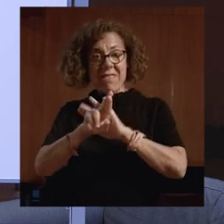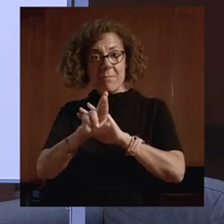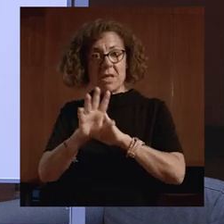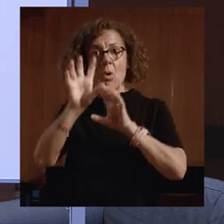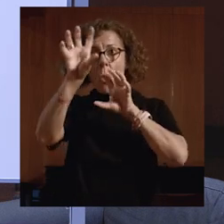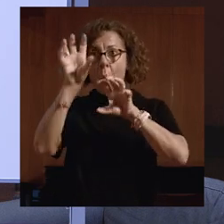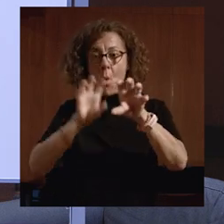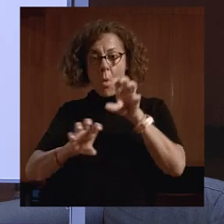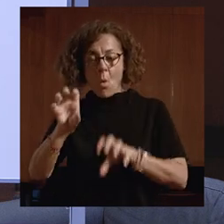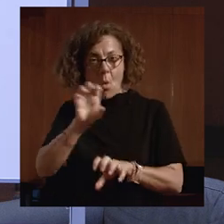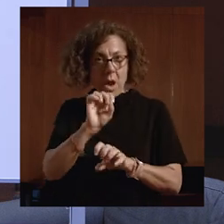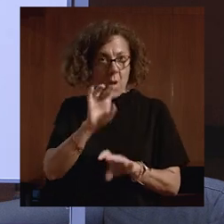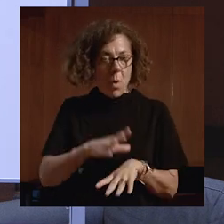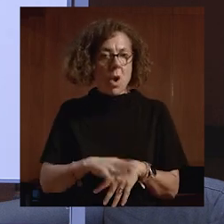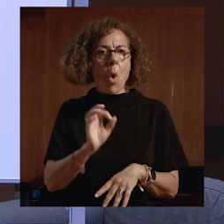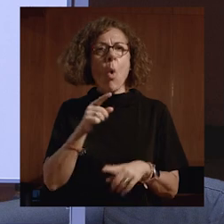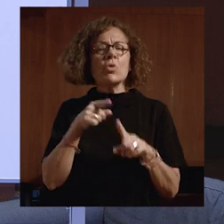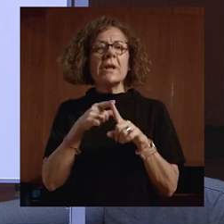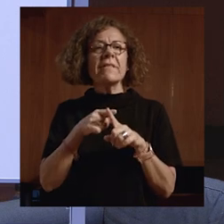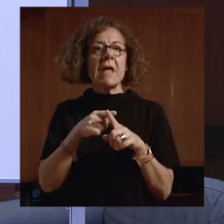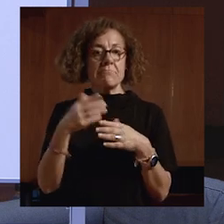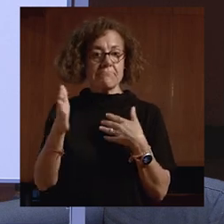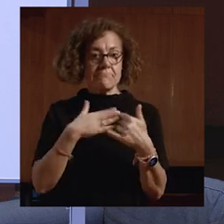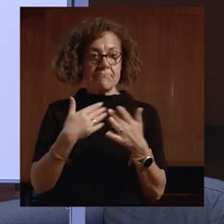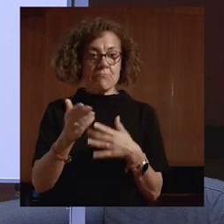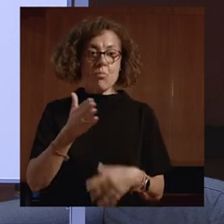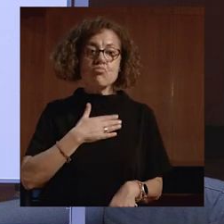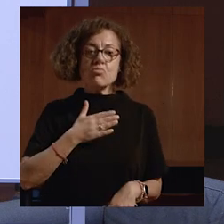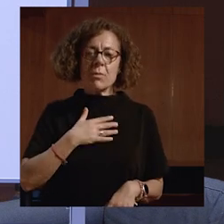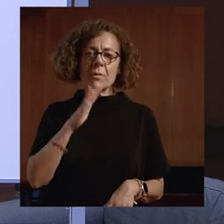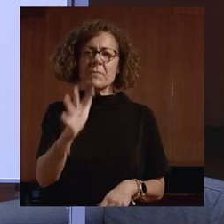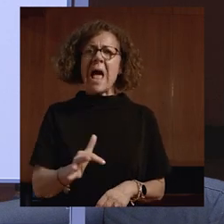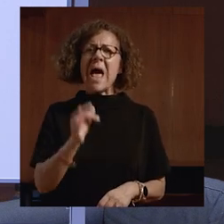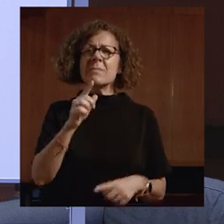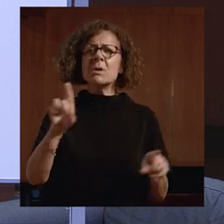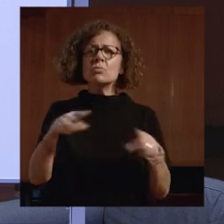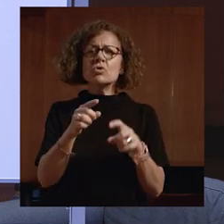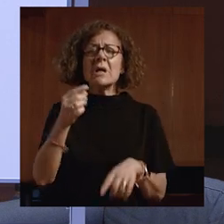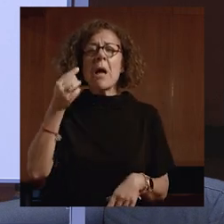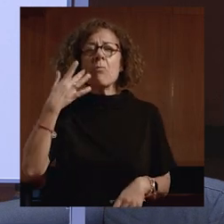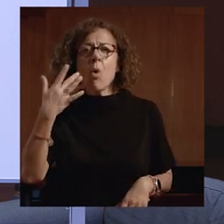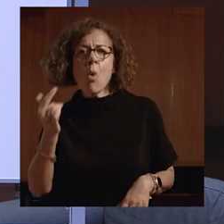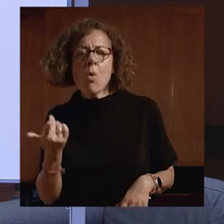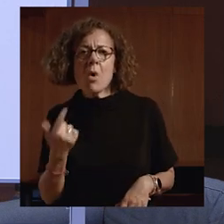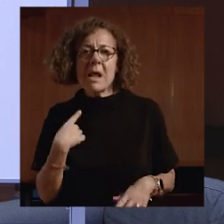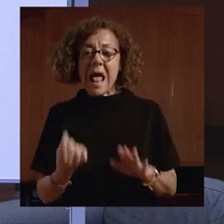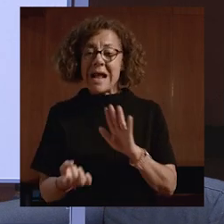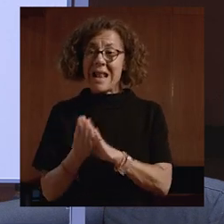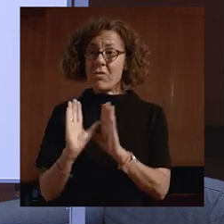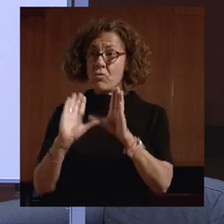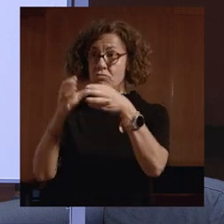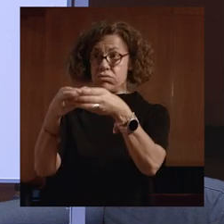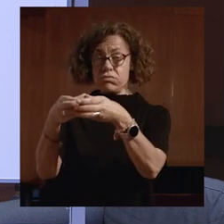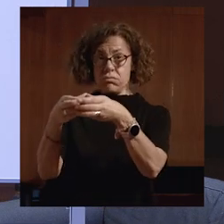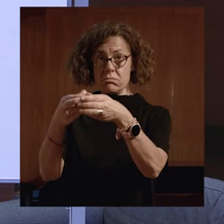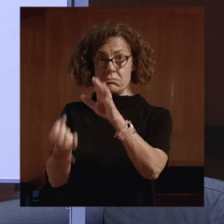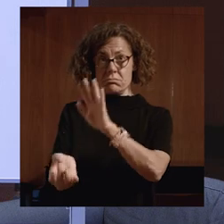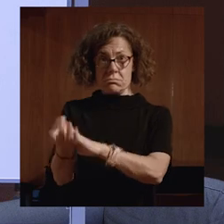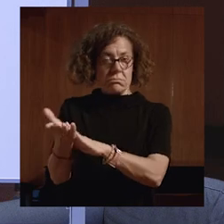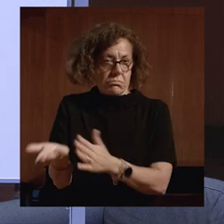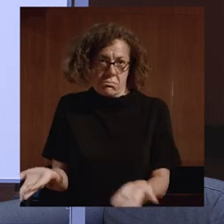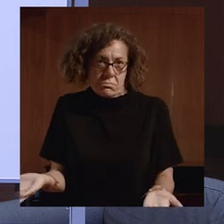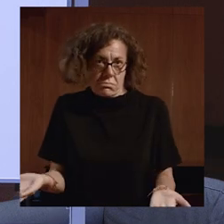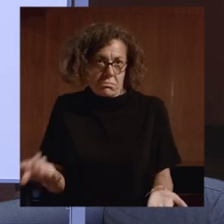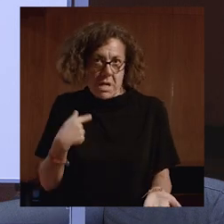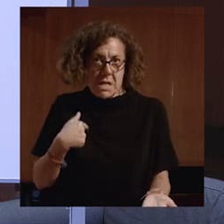o el reutilizar material propio. Además, en la música popular también la creación colectiva sigue siendo un... O